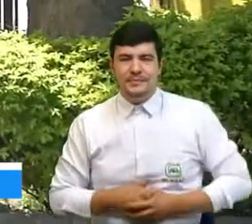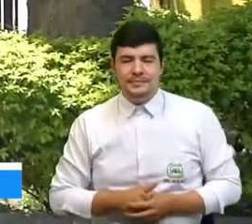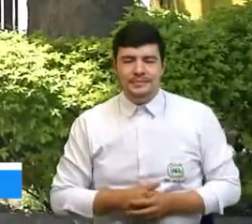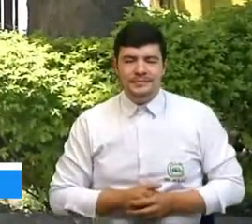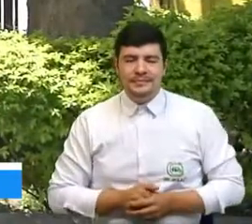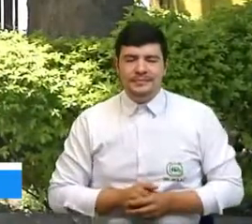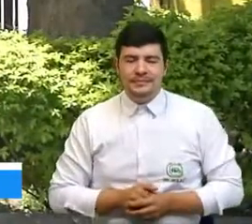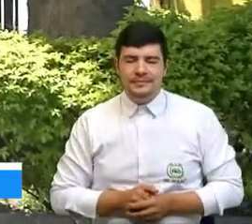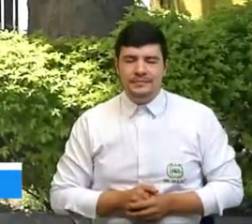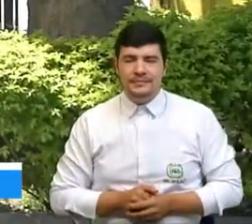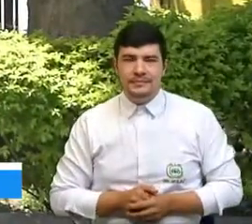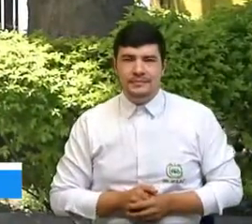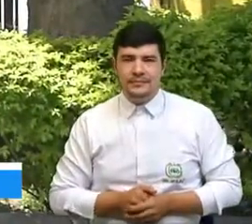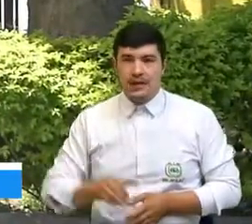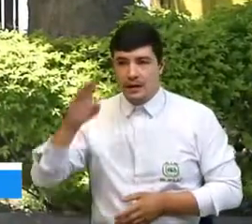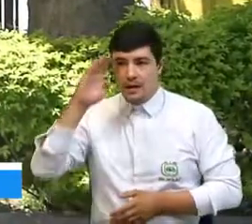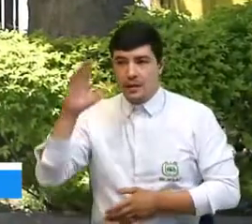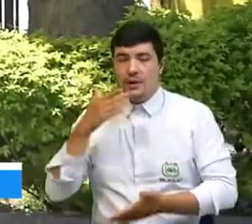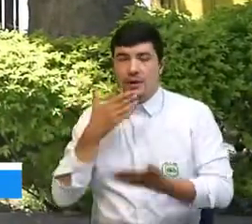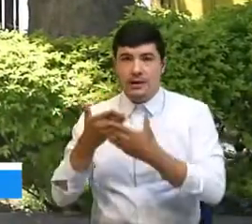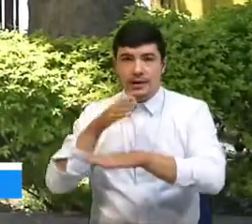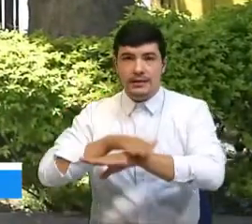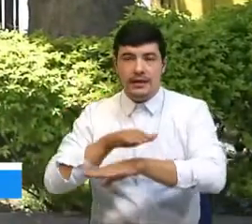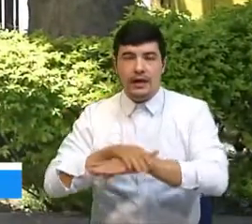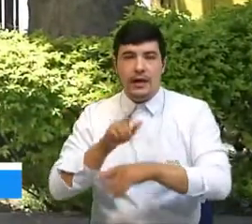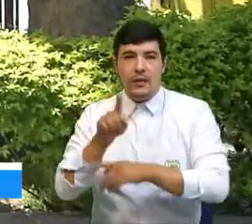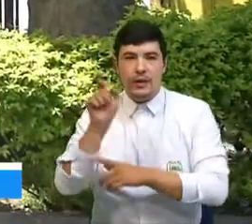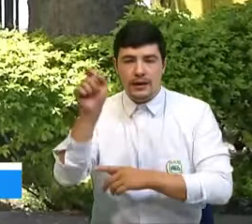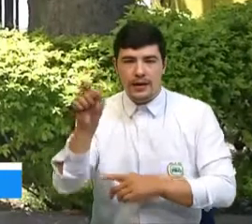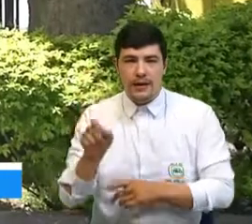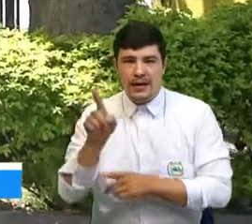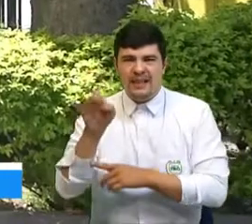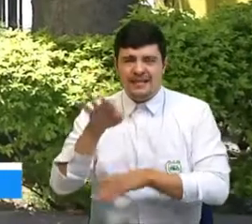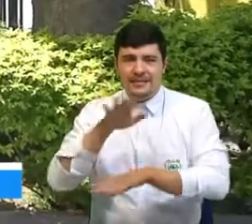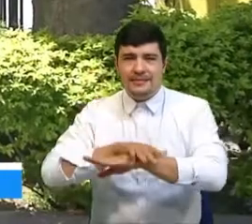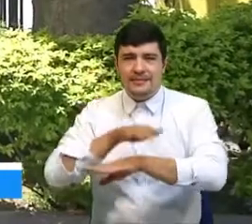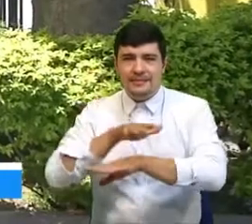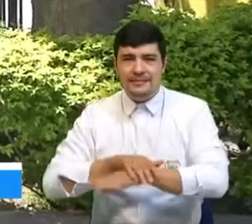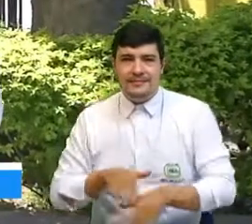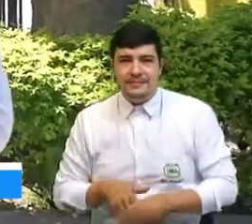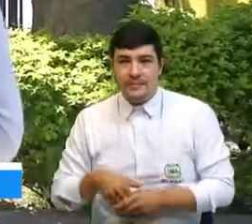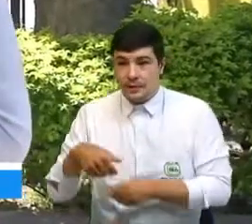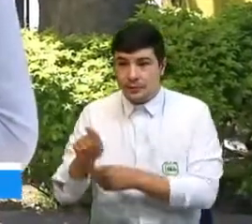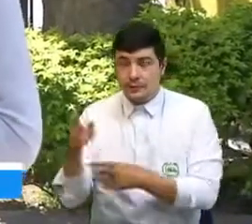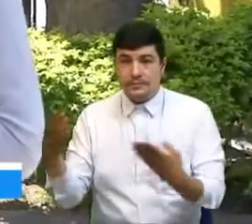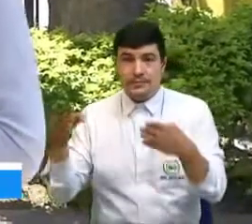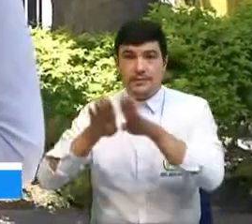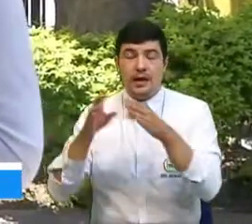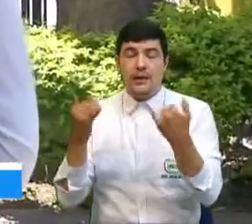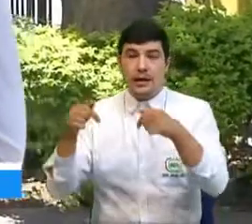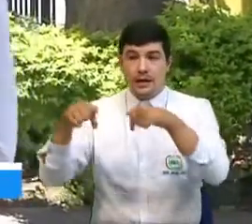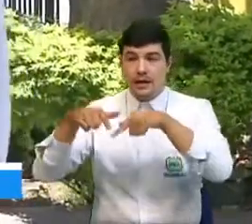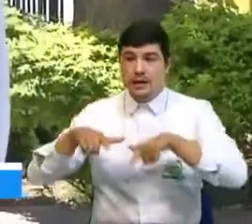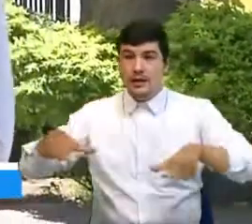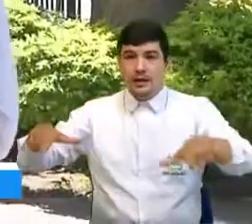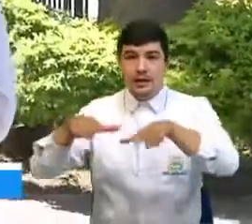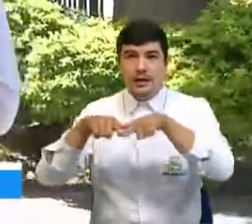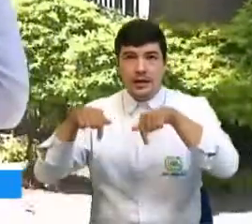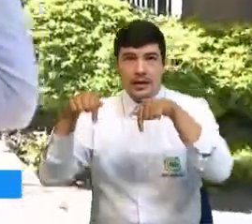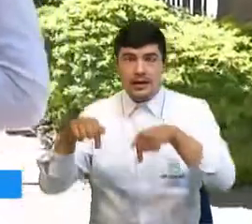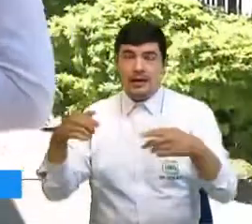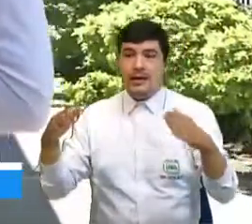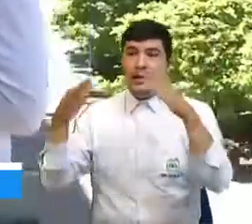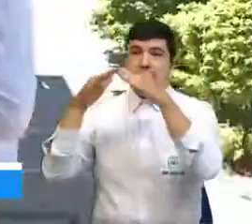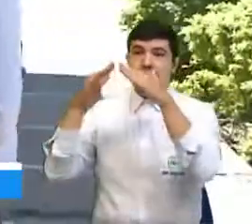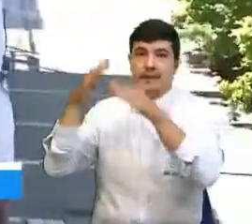hola buenas tardes ya tenemos la una y 13 de la tarde pues el cierre se ha dado en este lugar aquí va en esta